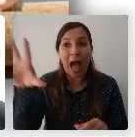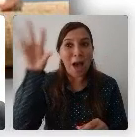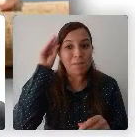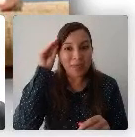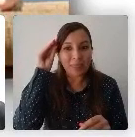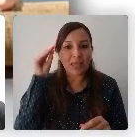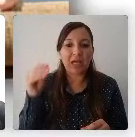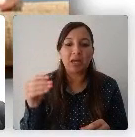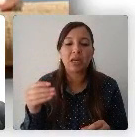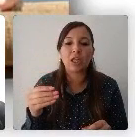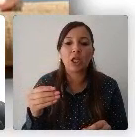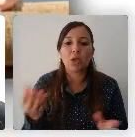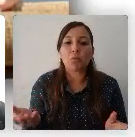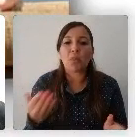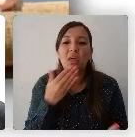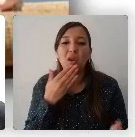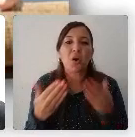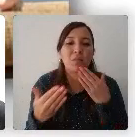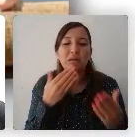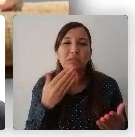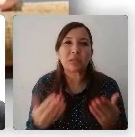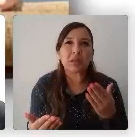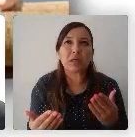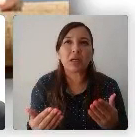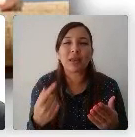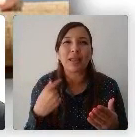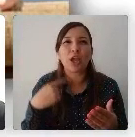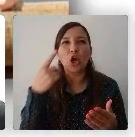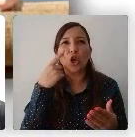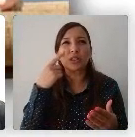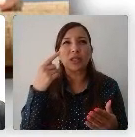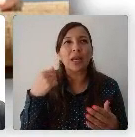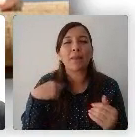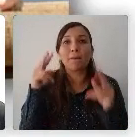y poder, como menciono siempre, a través de los viajes, mejorar nuestra